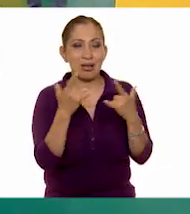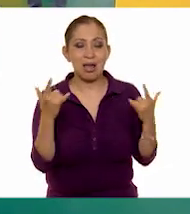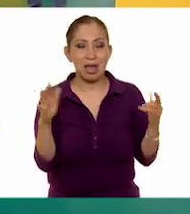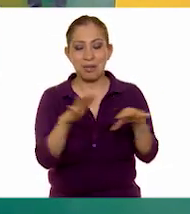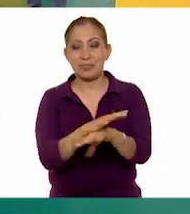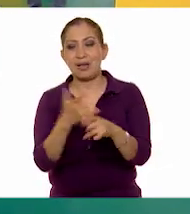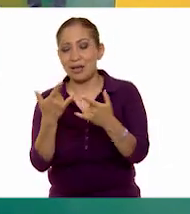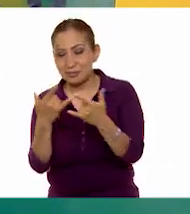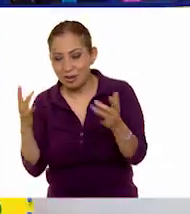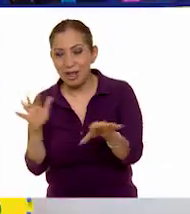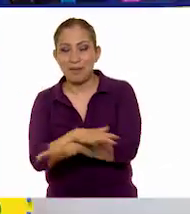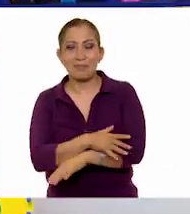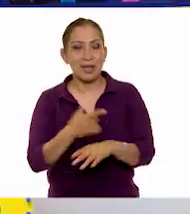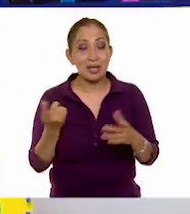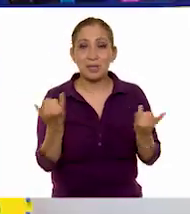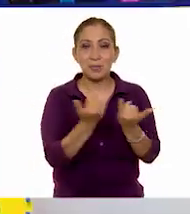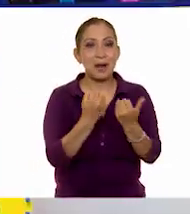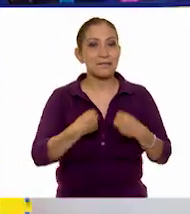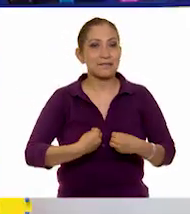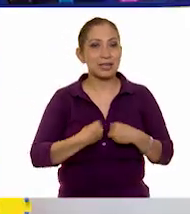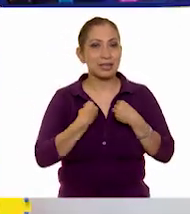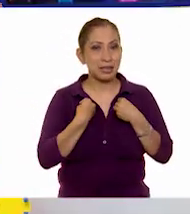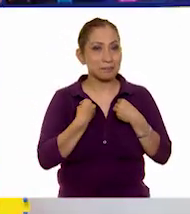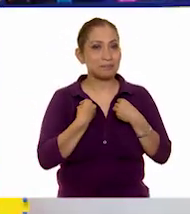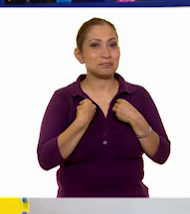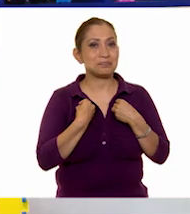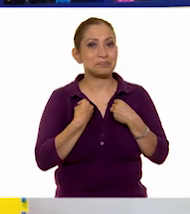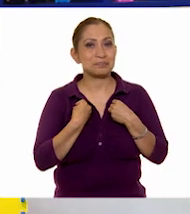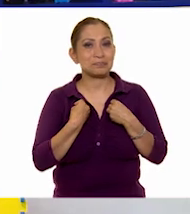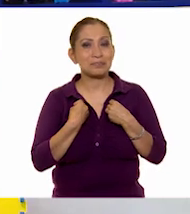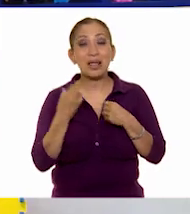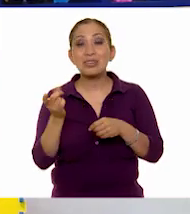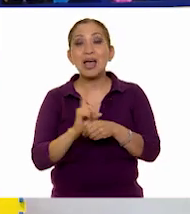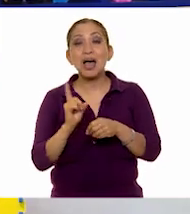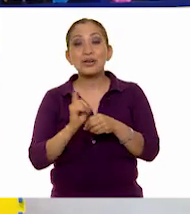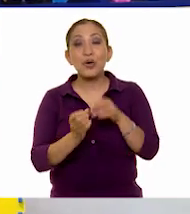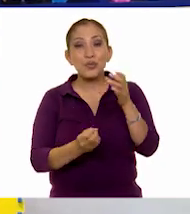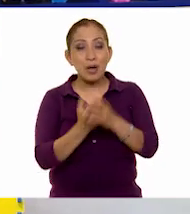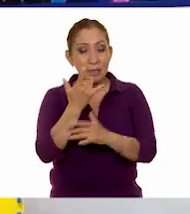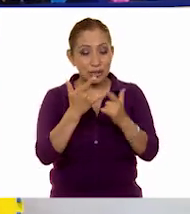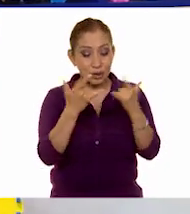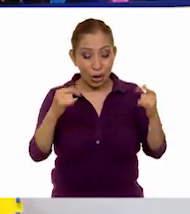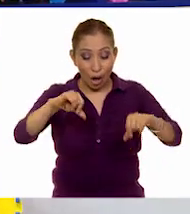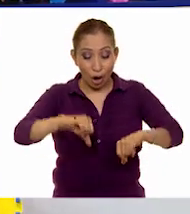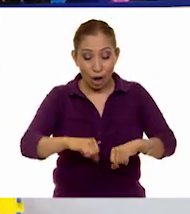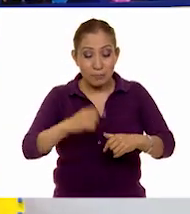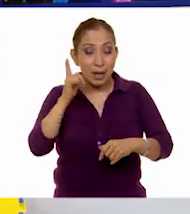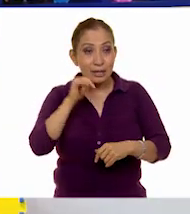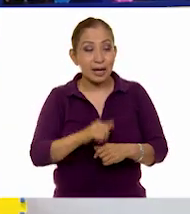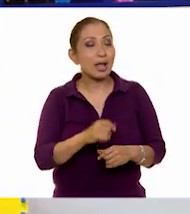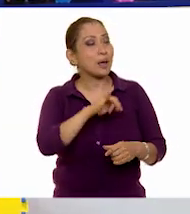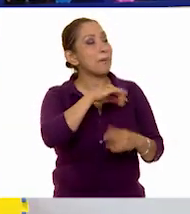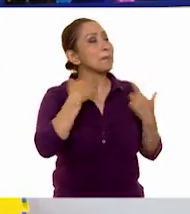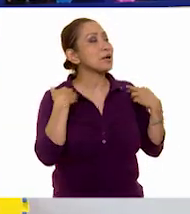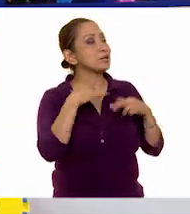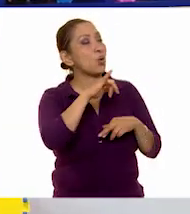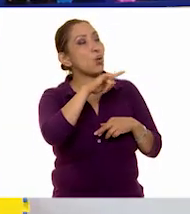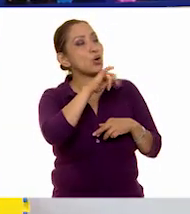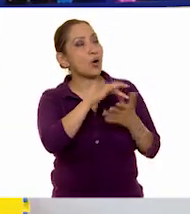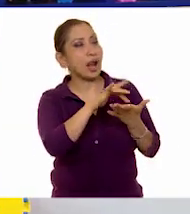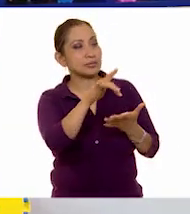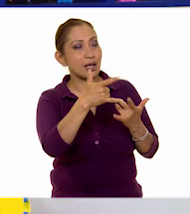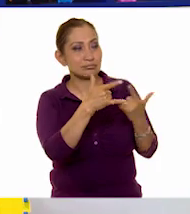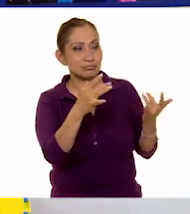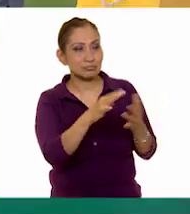cuento y es un poco como la vida misma. Es cada día un nuevo cuento en nuestra vida. Maestro Julio, muchísimas gracias por este